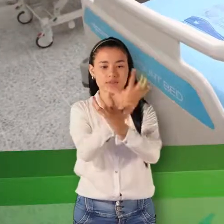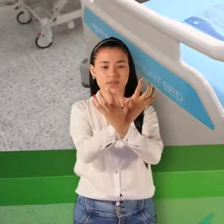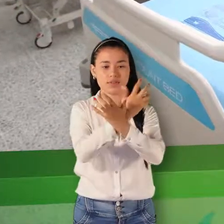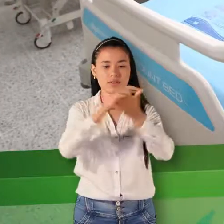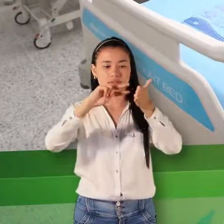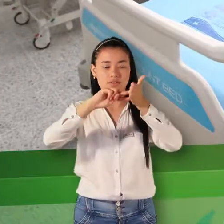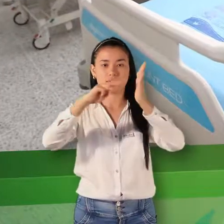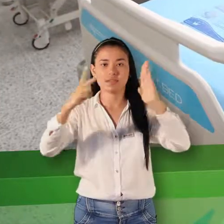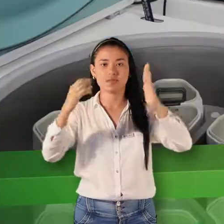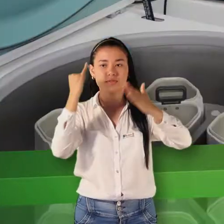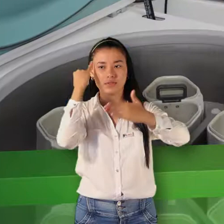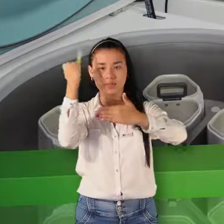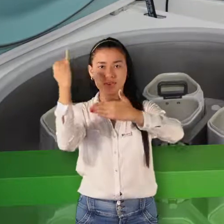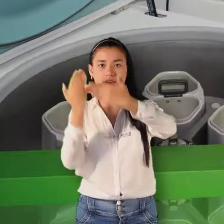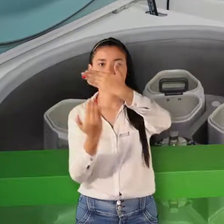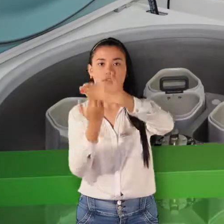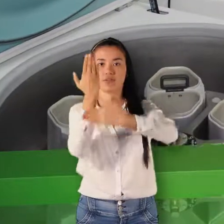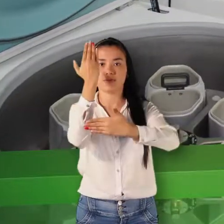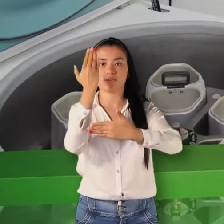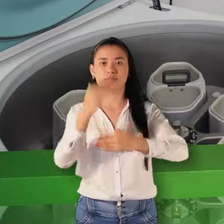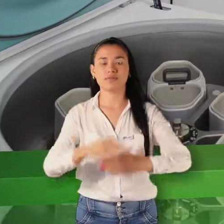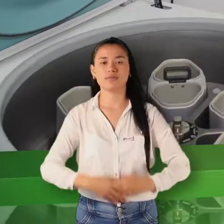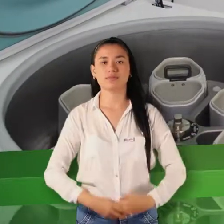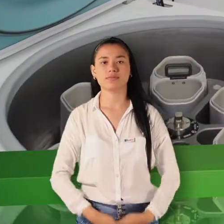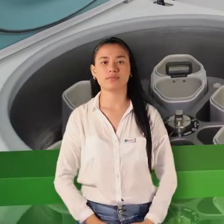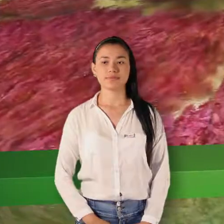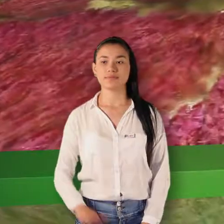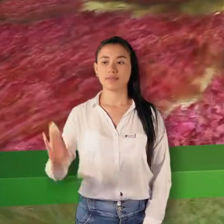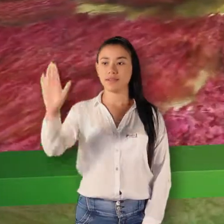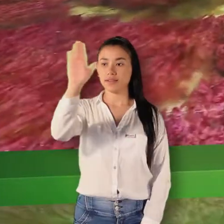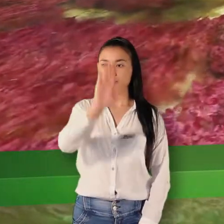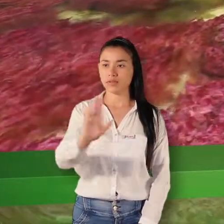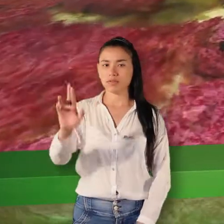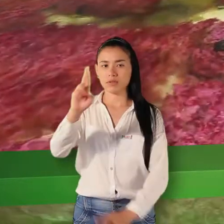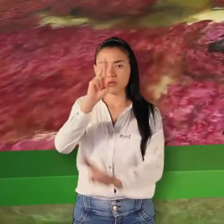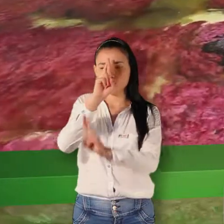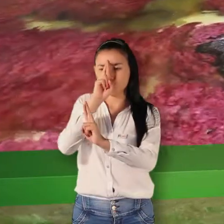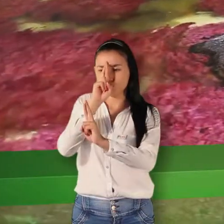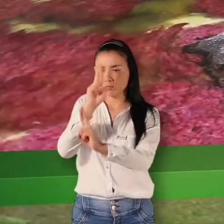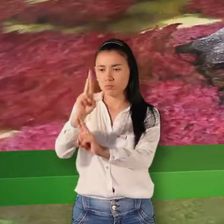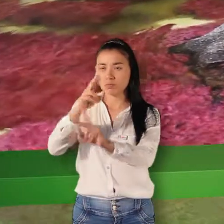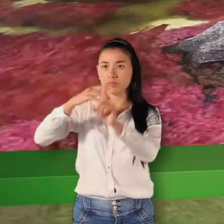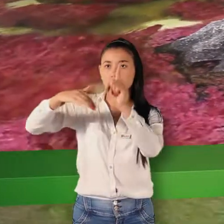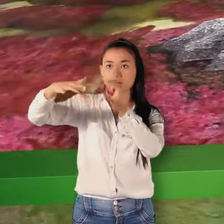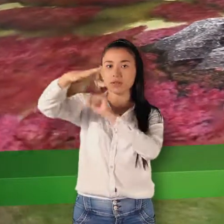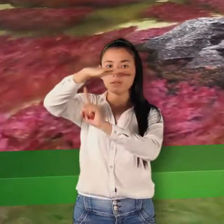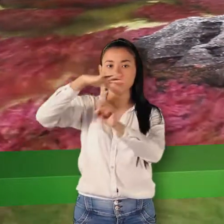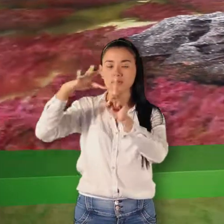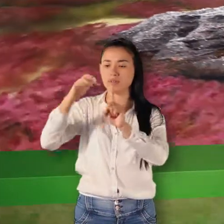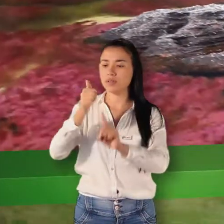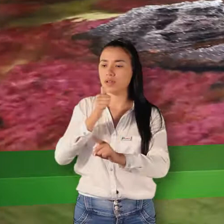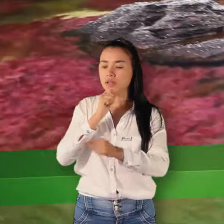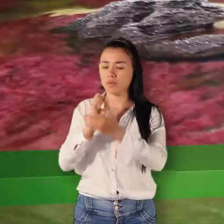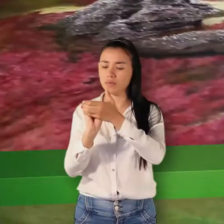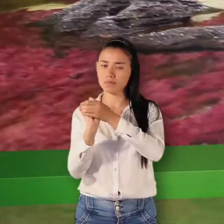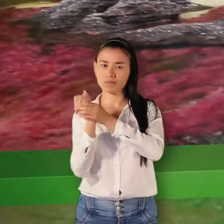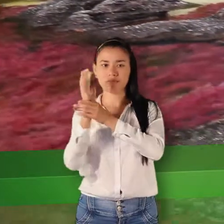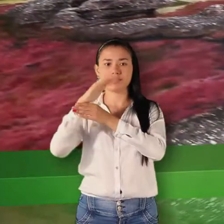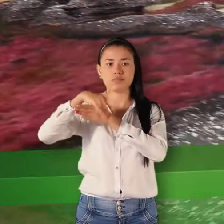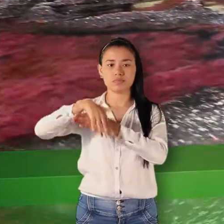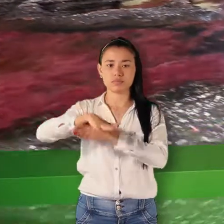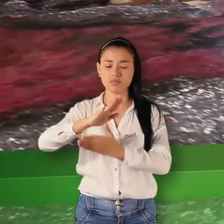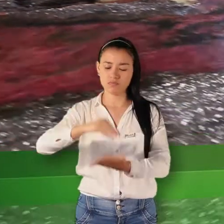investigación y uso de ciencia, tecnología e innovación. Un departamento donde se respete el medio ambiente, el agua,